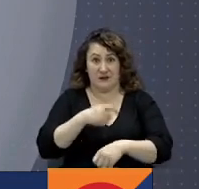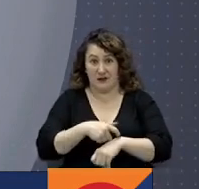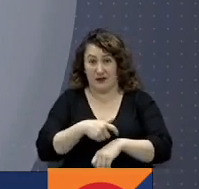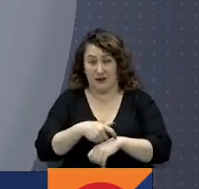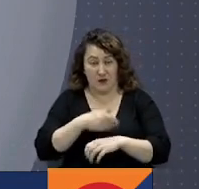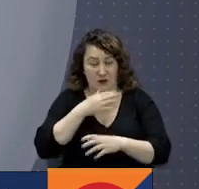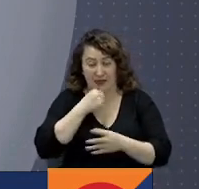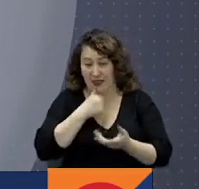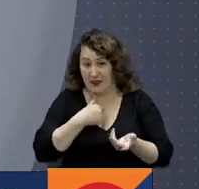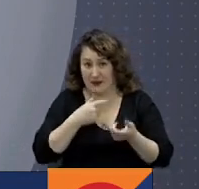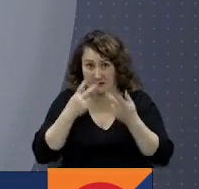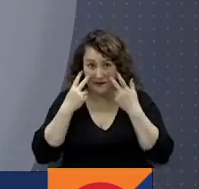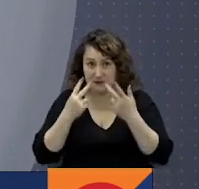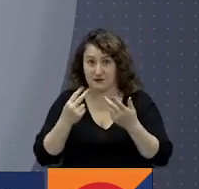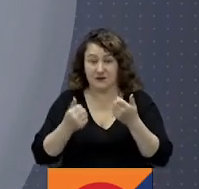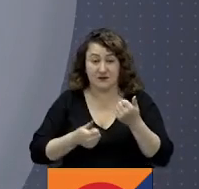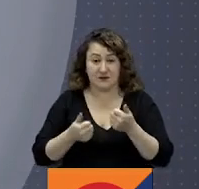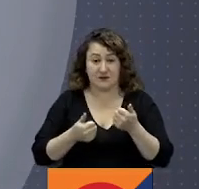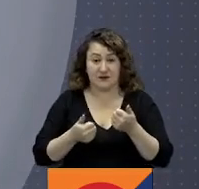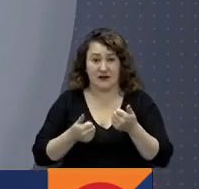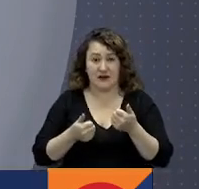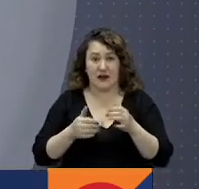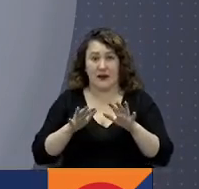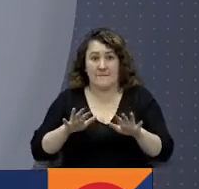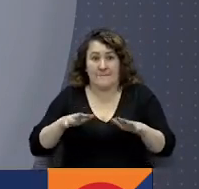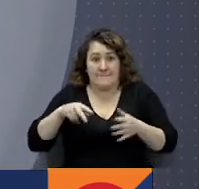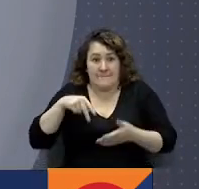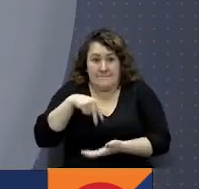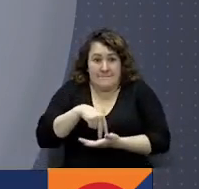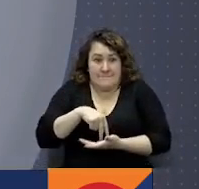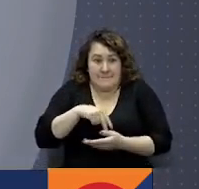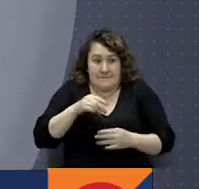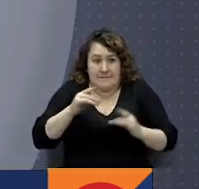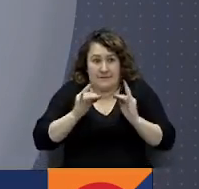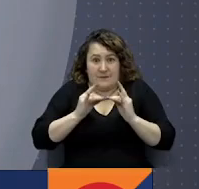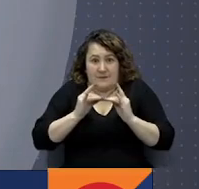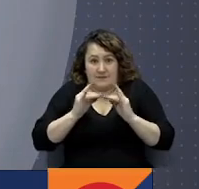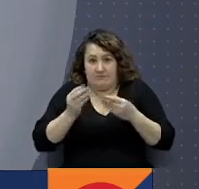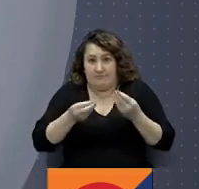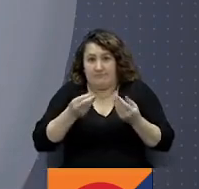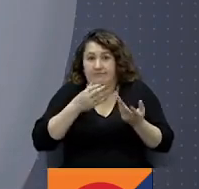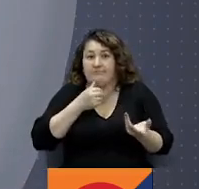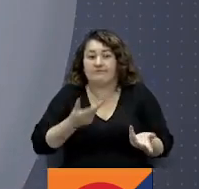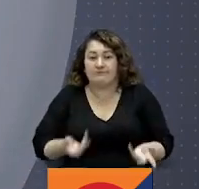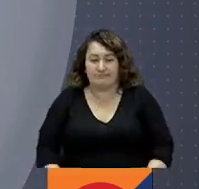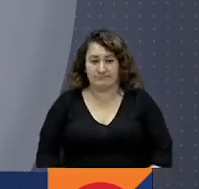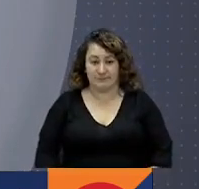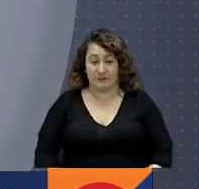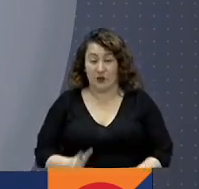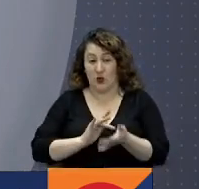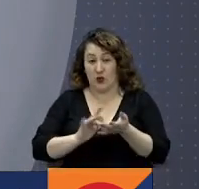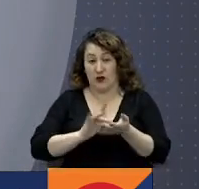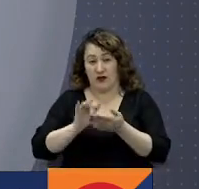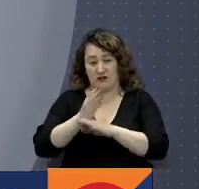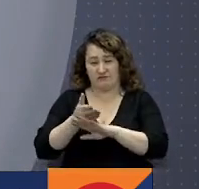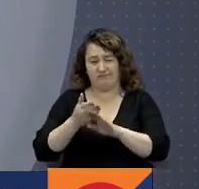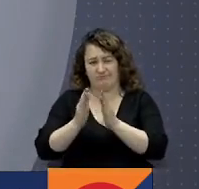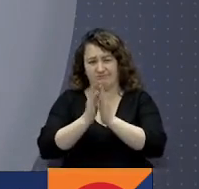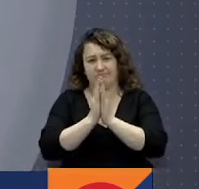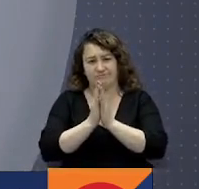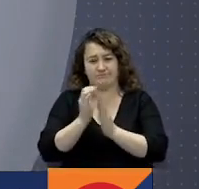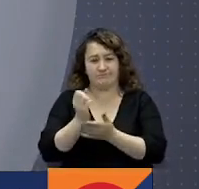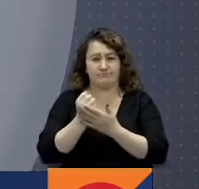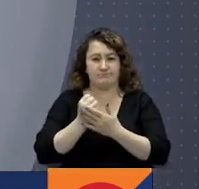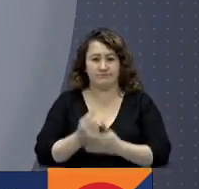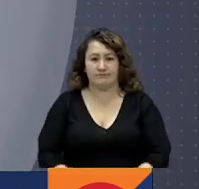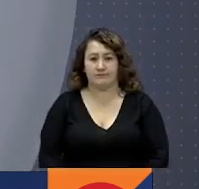que pudimos fue ahí para estarnos quietos encima de la cama porque no había nada más que hacer. Piden ayuda urgente a las autoridades competentes.